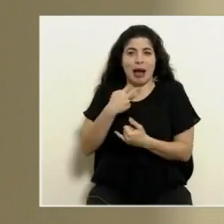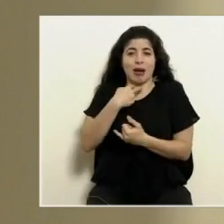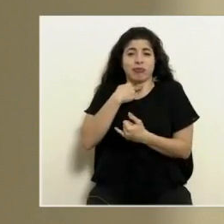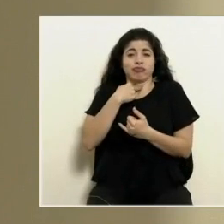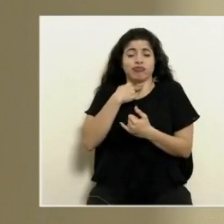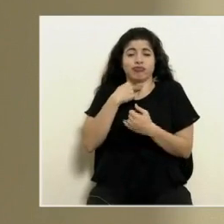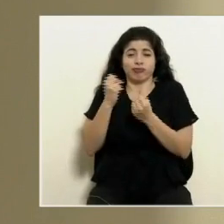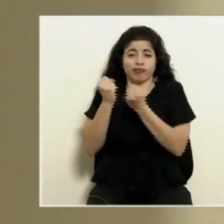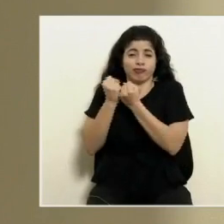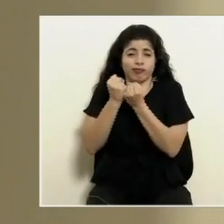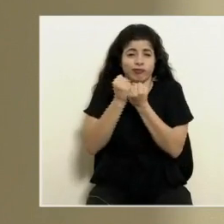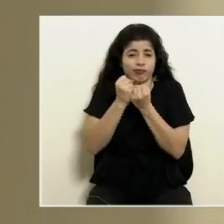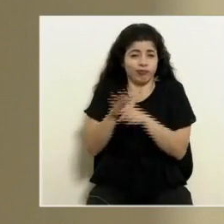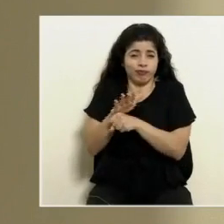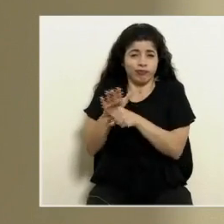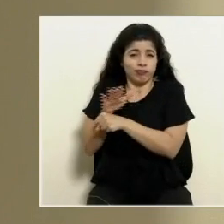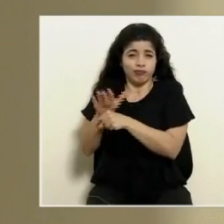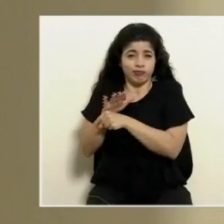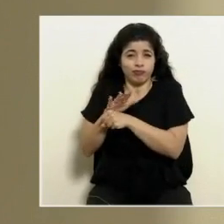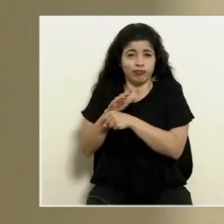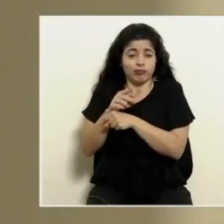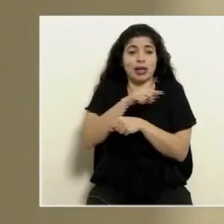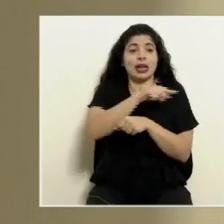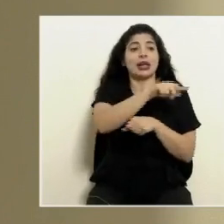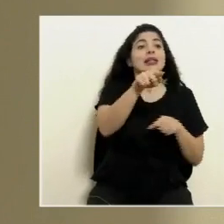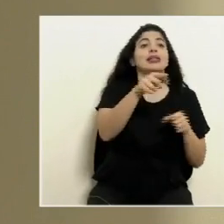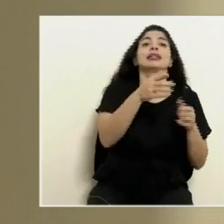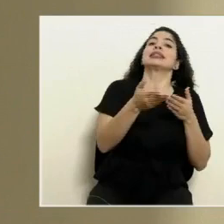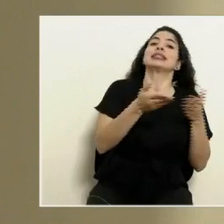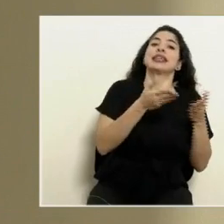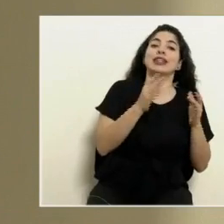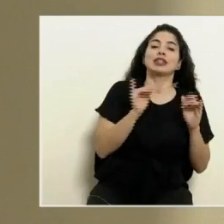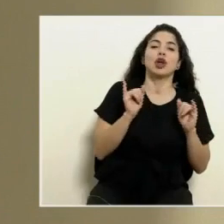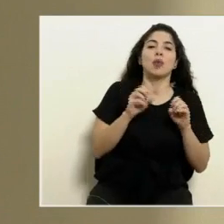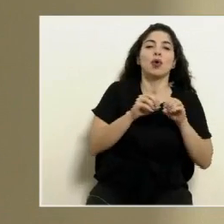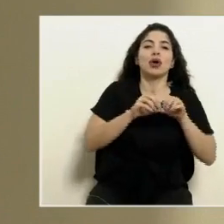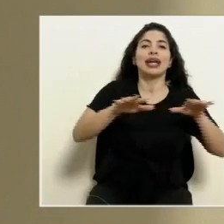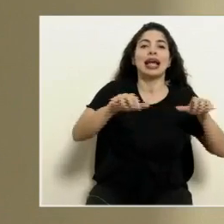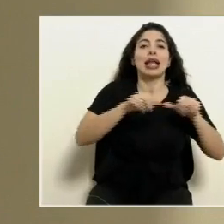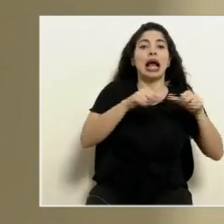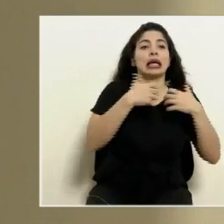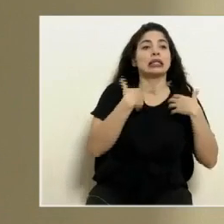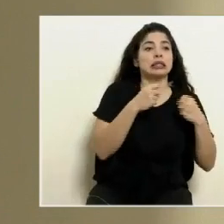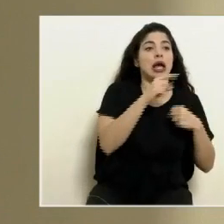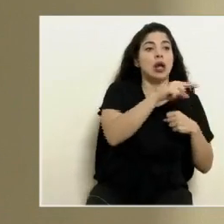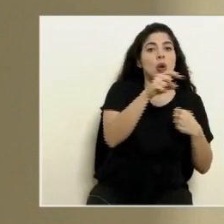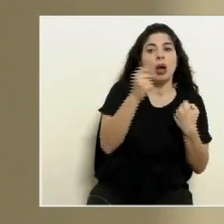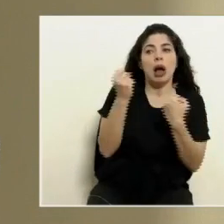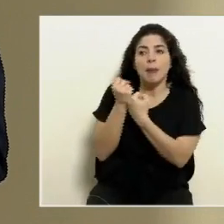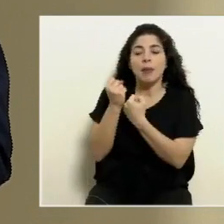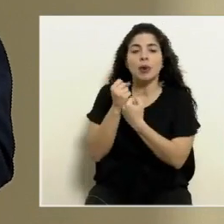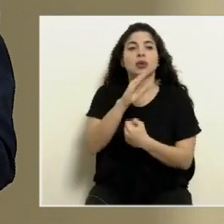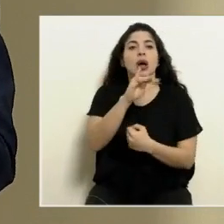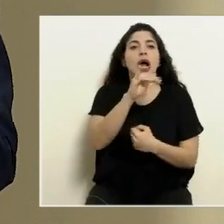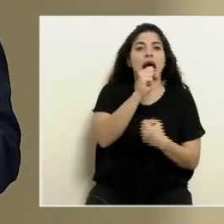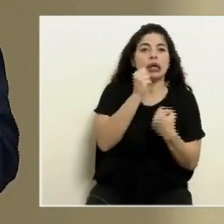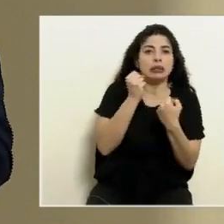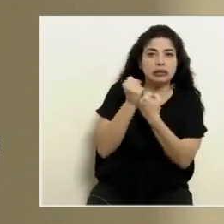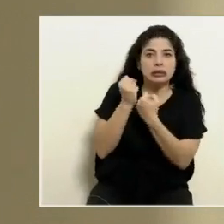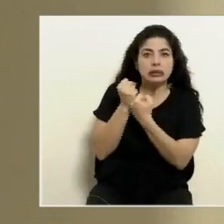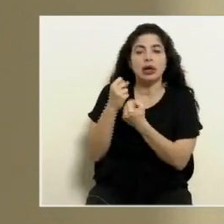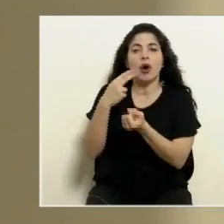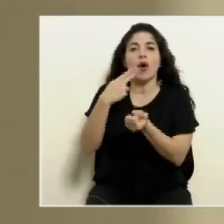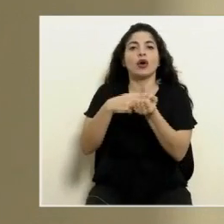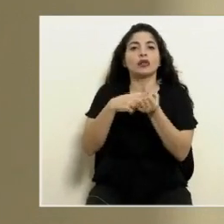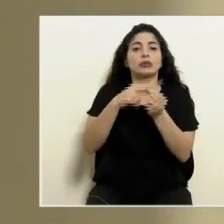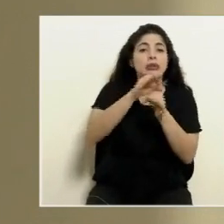alta presión, por medio de las redes de servicios, ya sea las áreas de salud, los CAIS, los